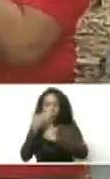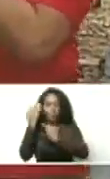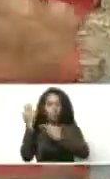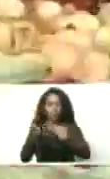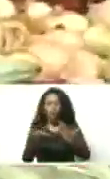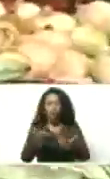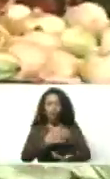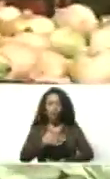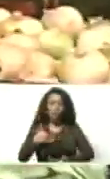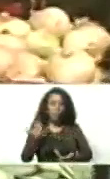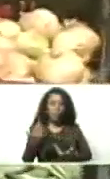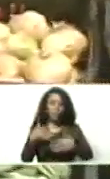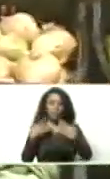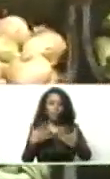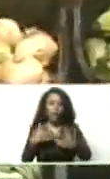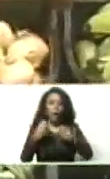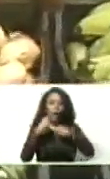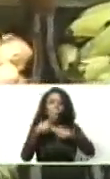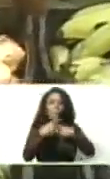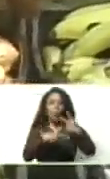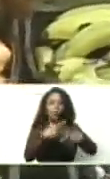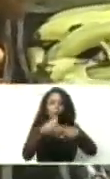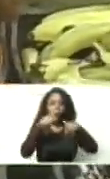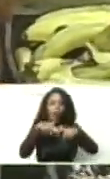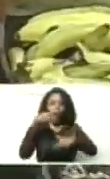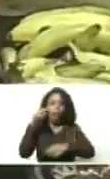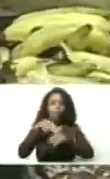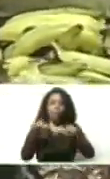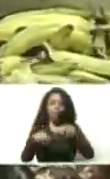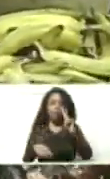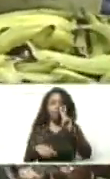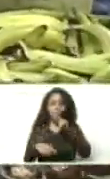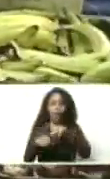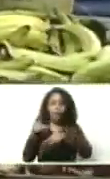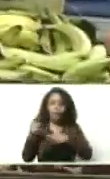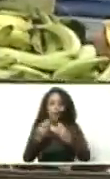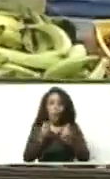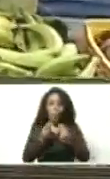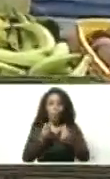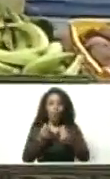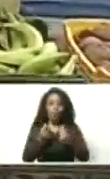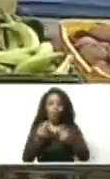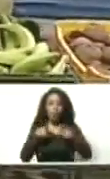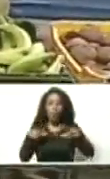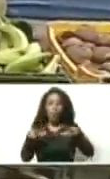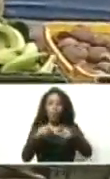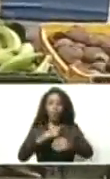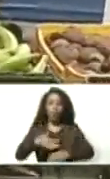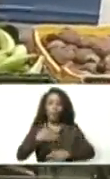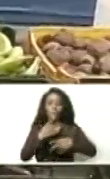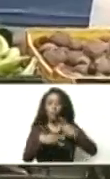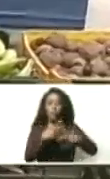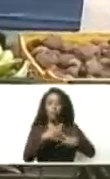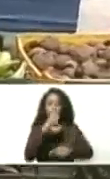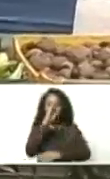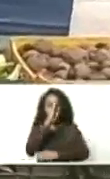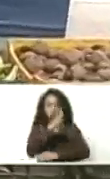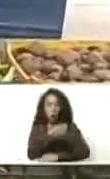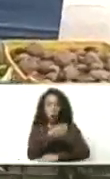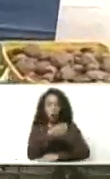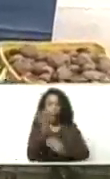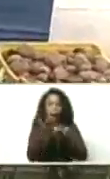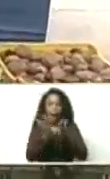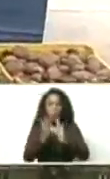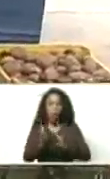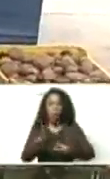los productores en el territorio, para visibilizar esa economía local, puedan su producción llegar directamente a las